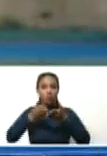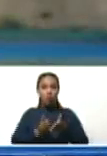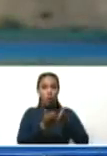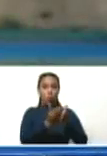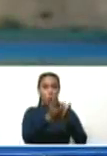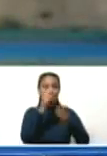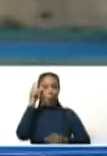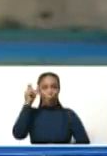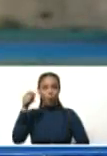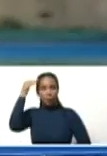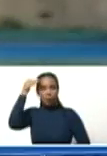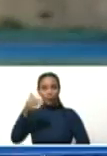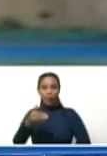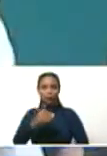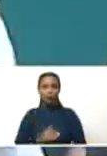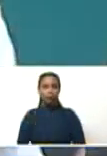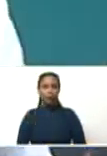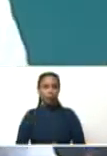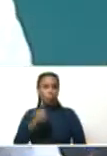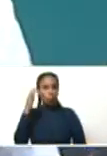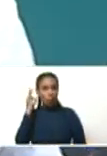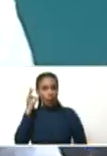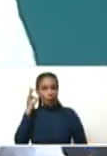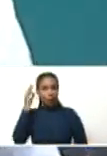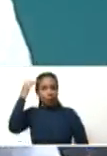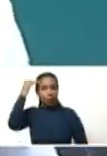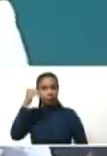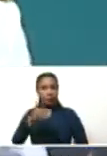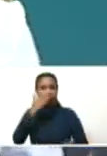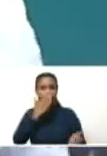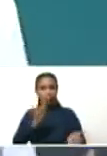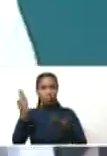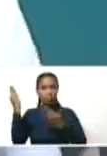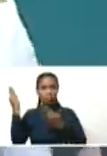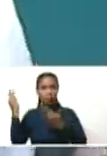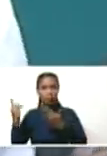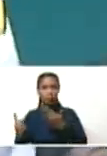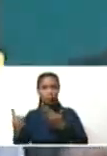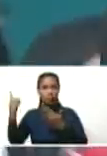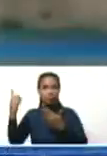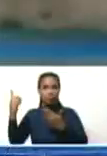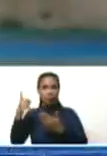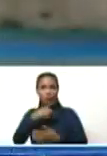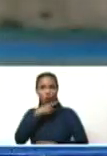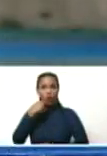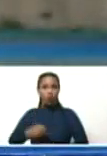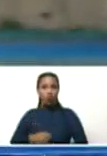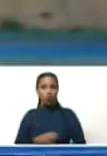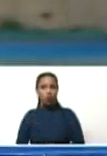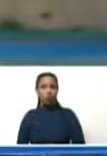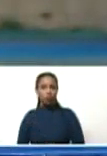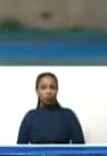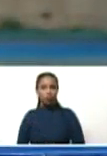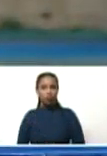Romero Mendoza, la teniente Margot Elizabeth Romero Mendoza, Rusia.